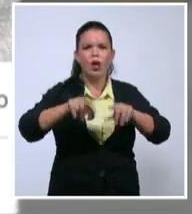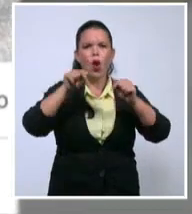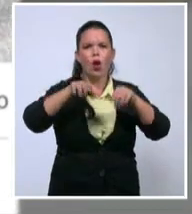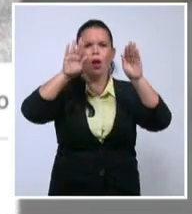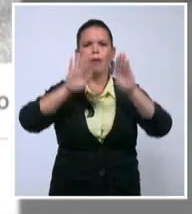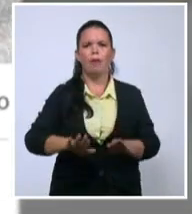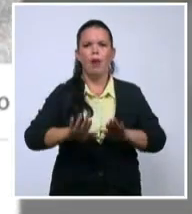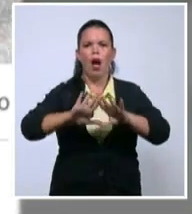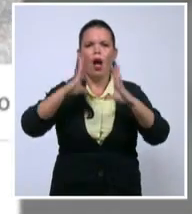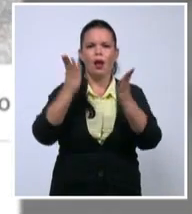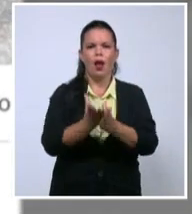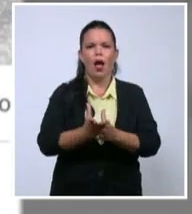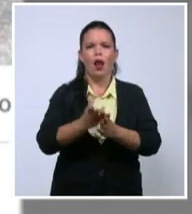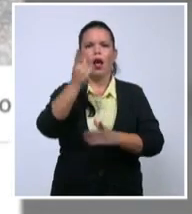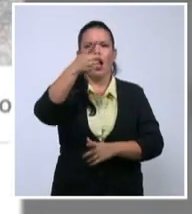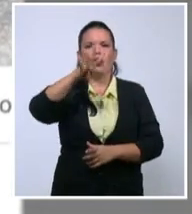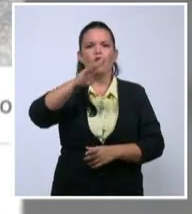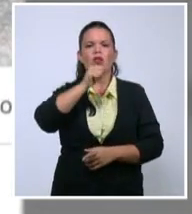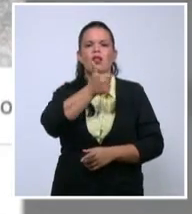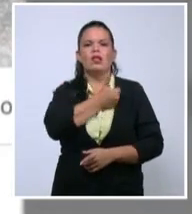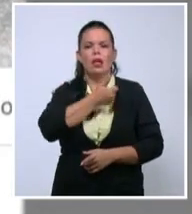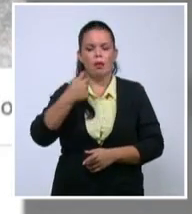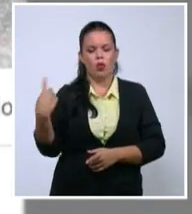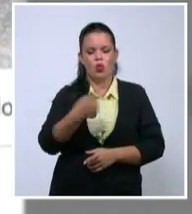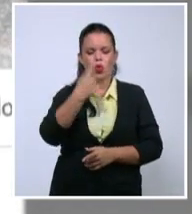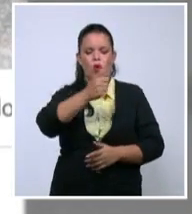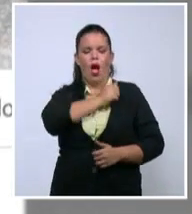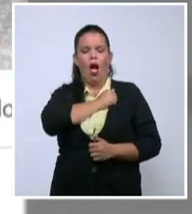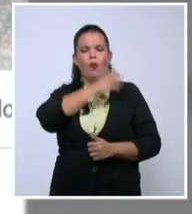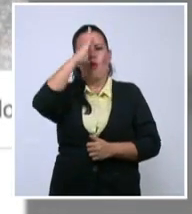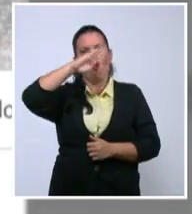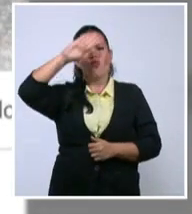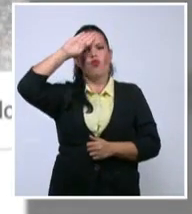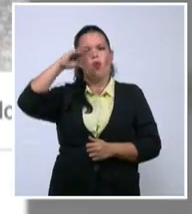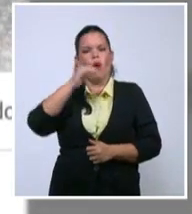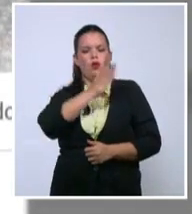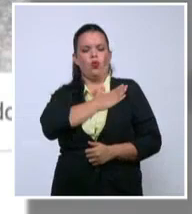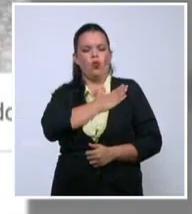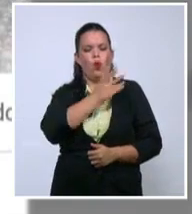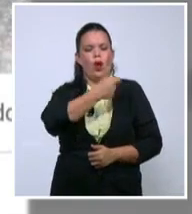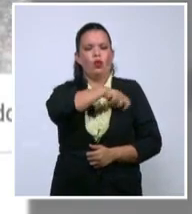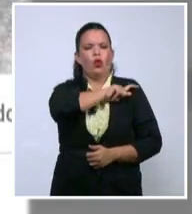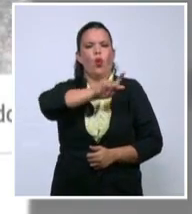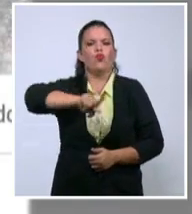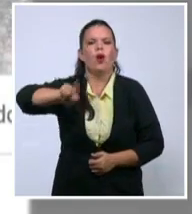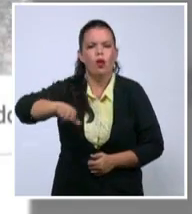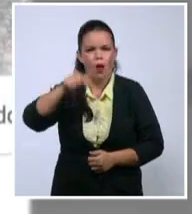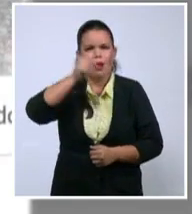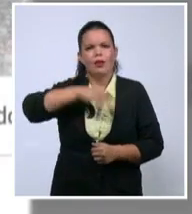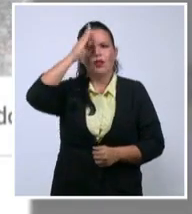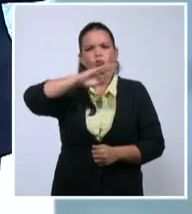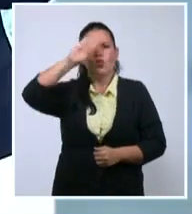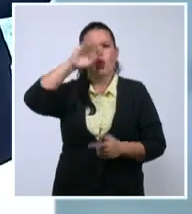de diciembre, por el amor a nuestra Cuba, a nuestro pueblo, no más represión. Nuestra Cuba llora.